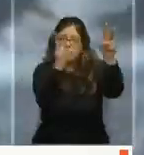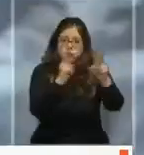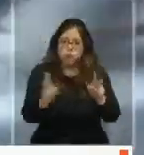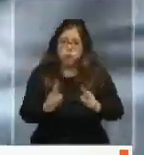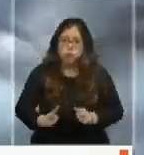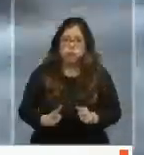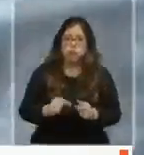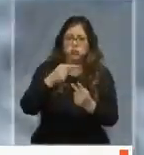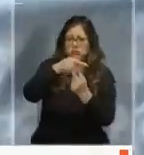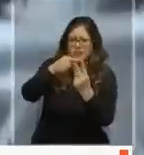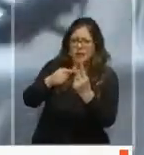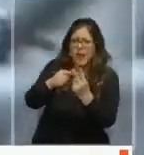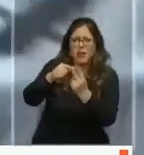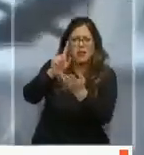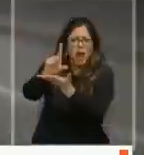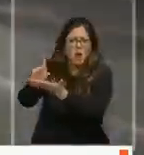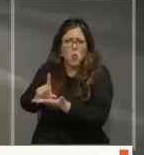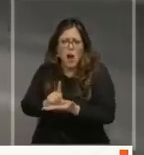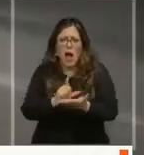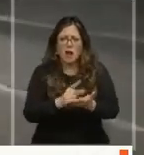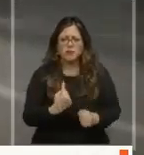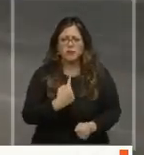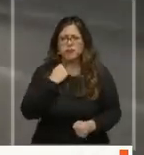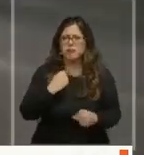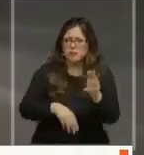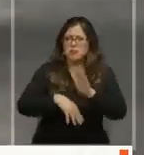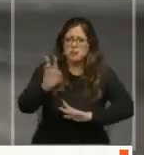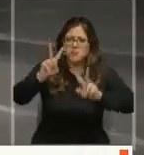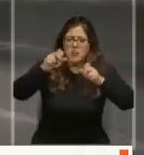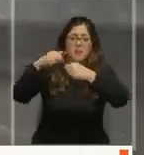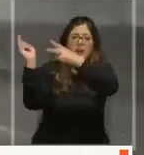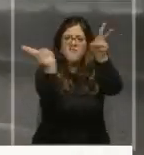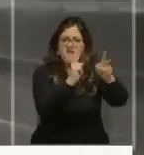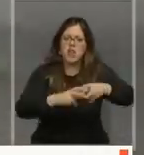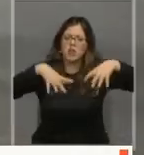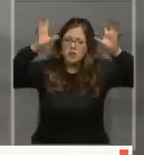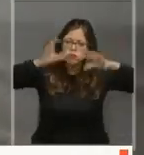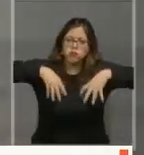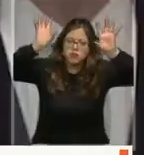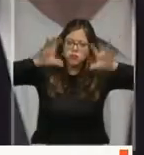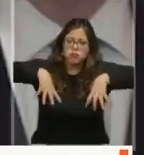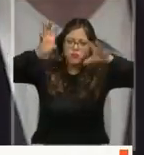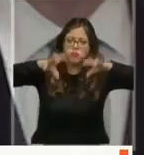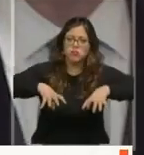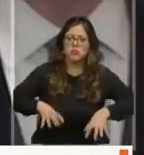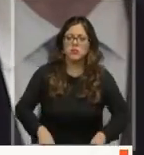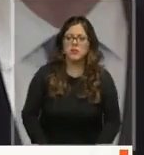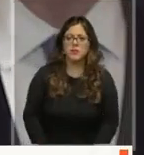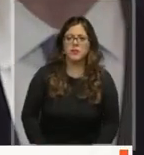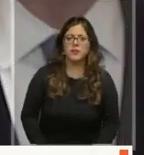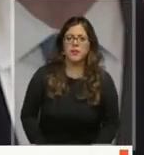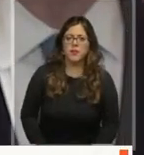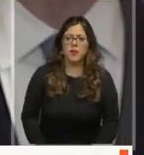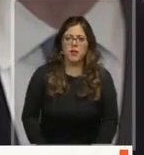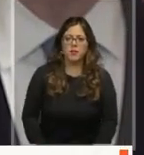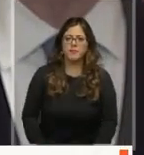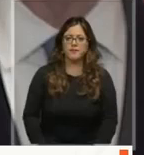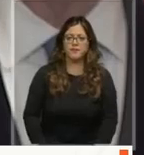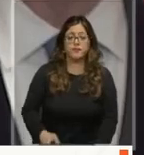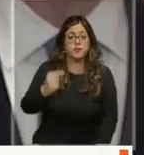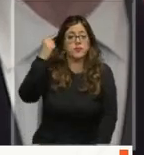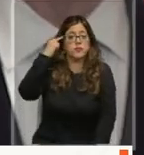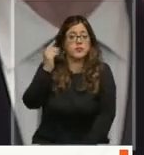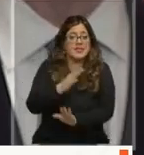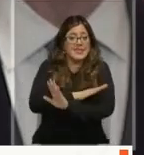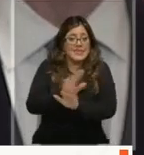y Perry, particularmente azotados por fuertes vientos y lluvias torrenciales. No creo que nadie pueda